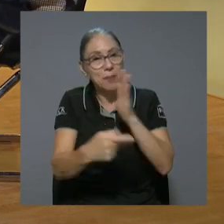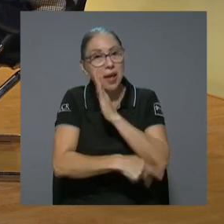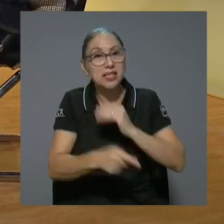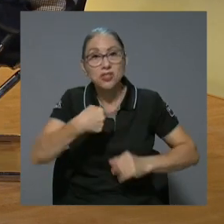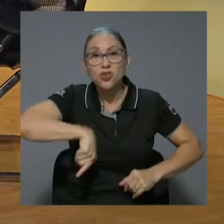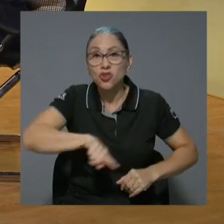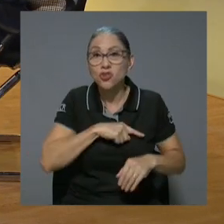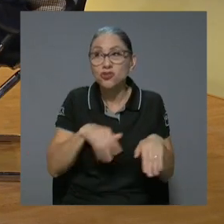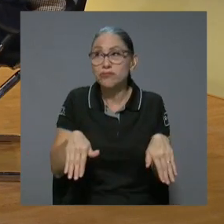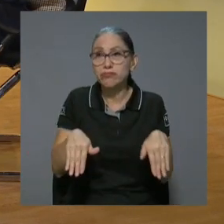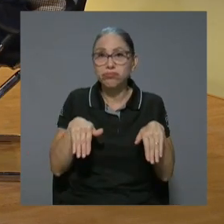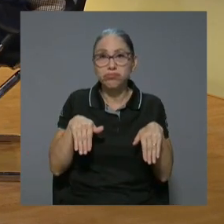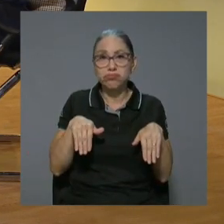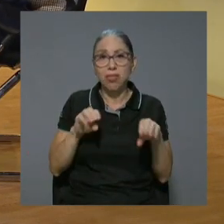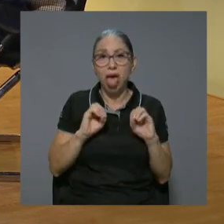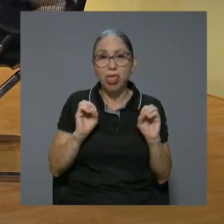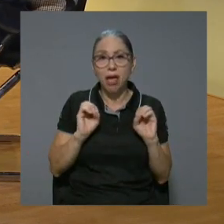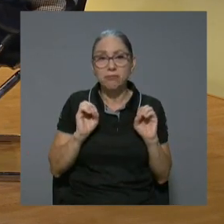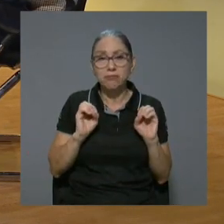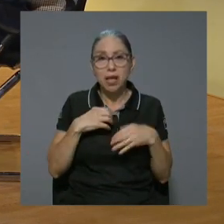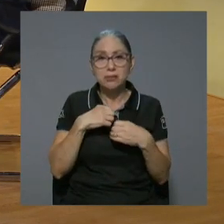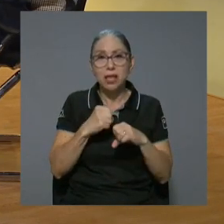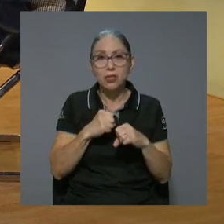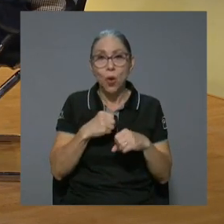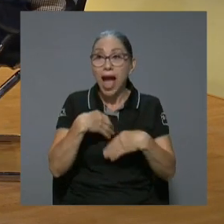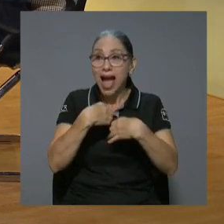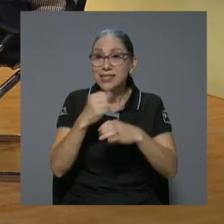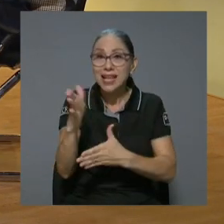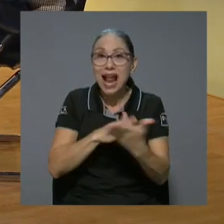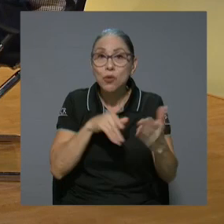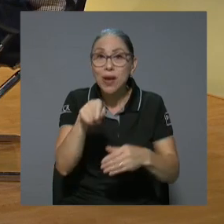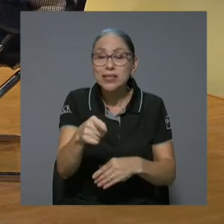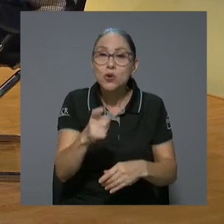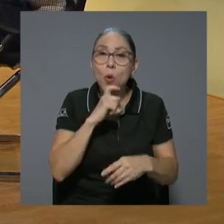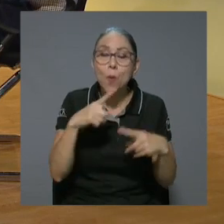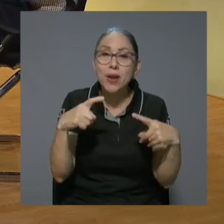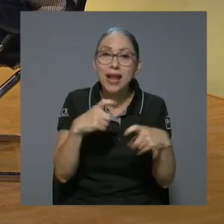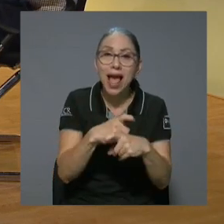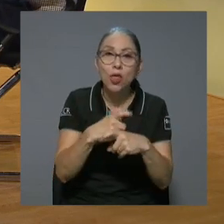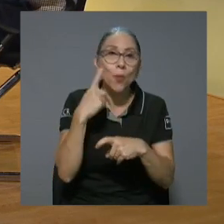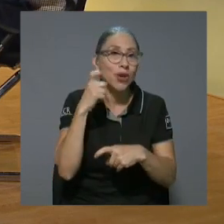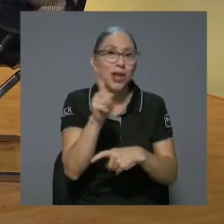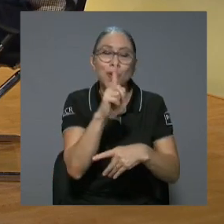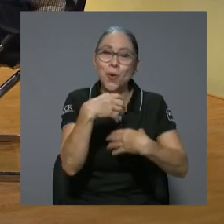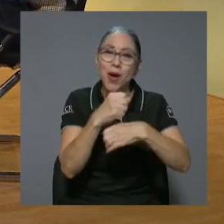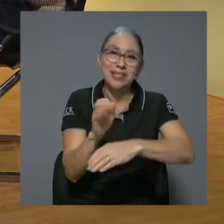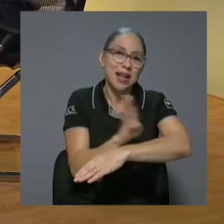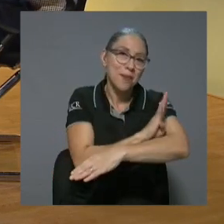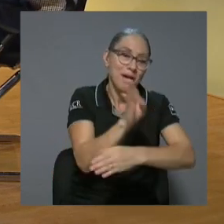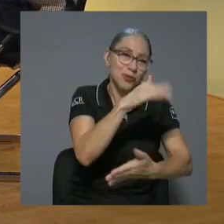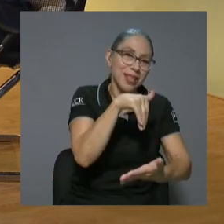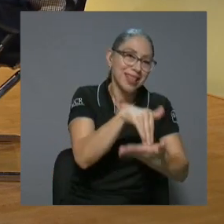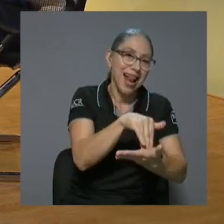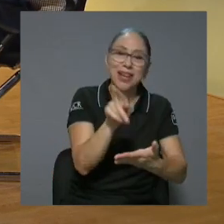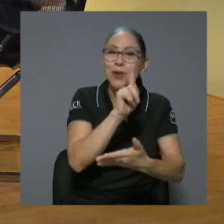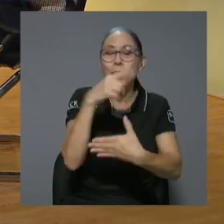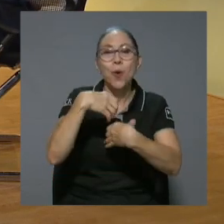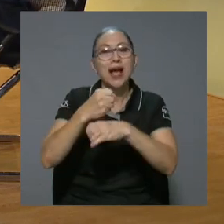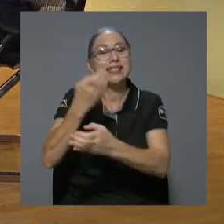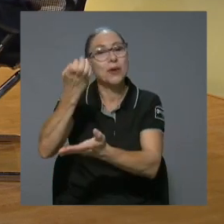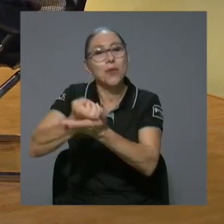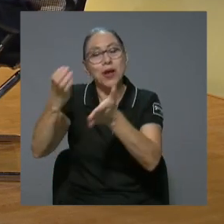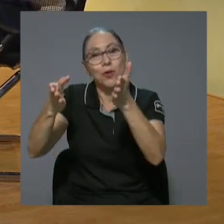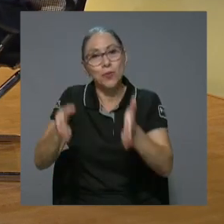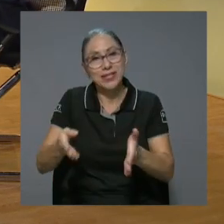nada. Y hacer algo ahí es complicado, porque no lo hace el Banco Central, no lo hace un economista, digamos, sino que